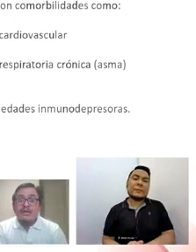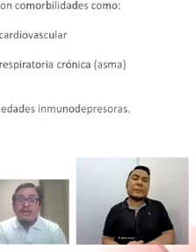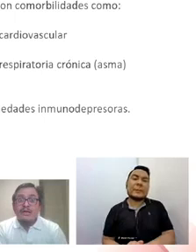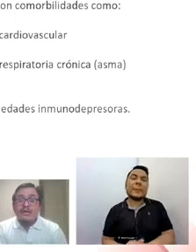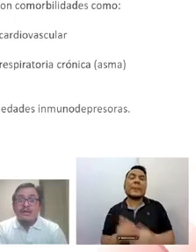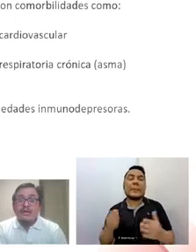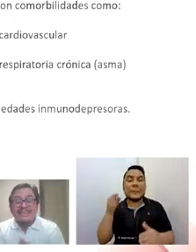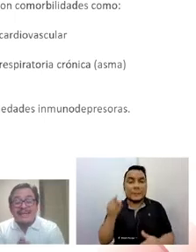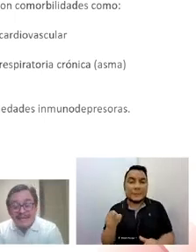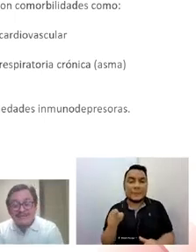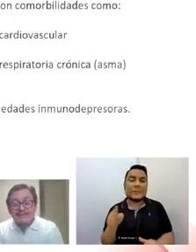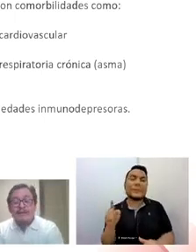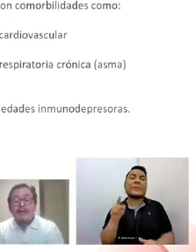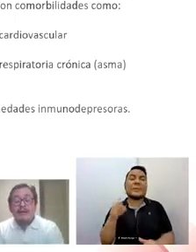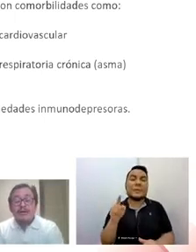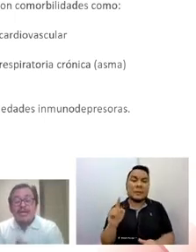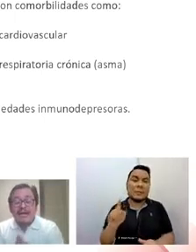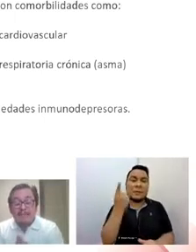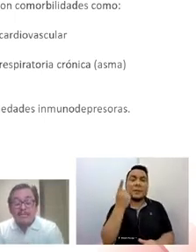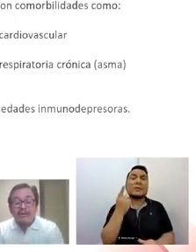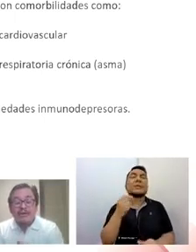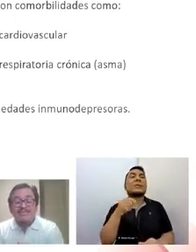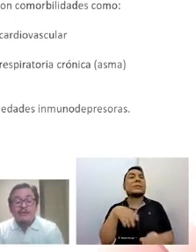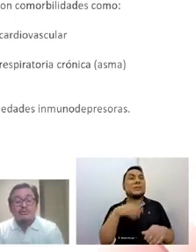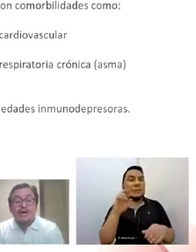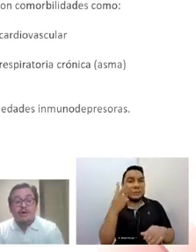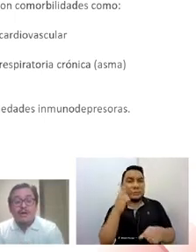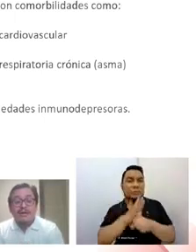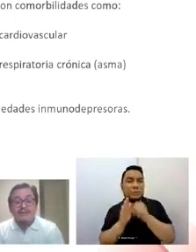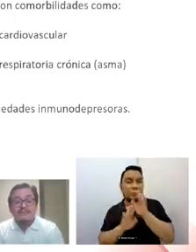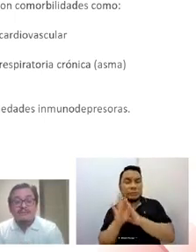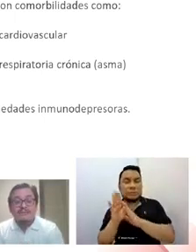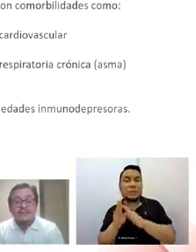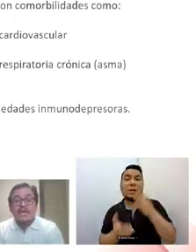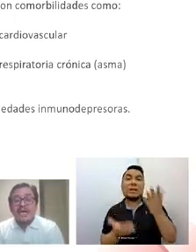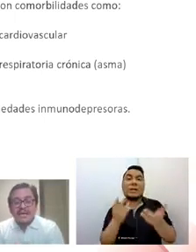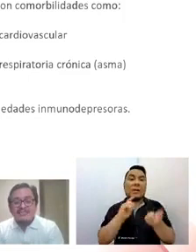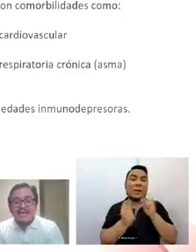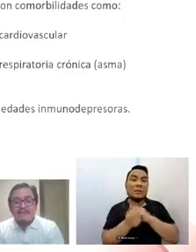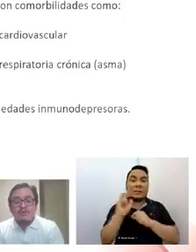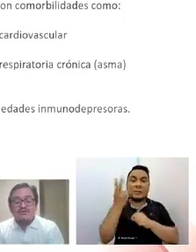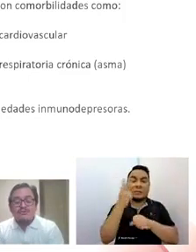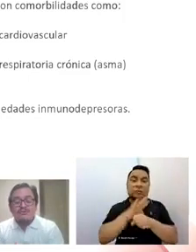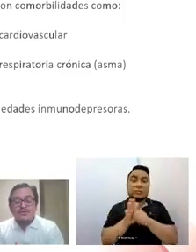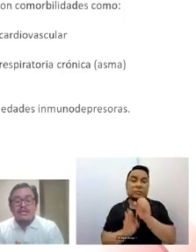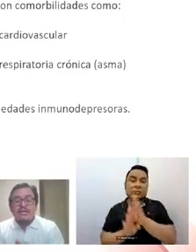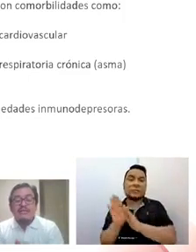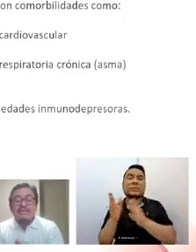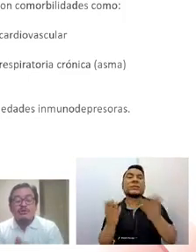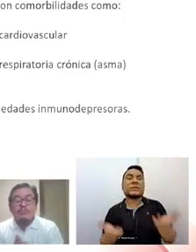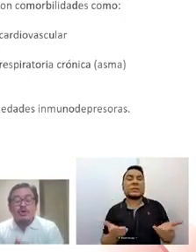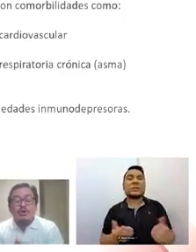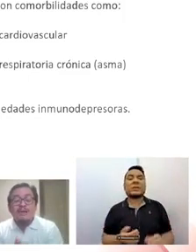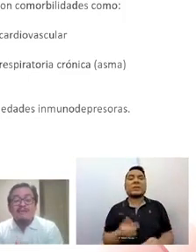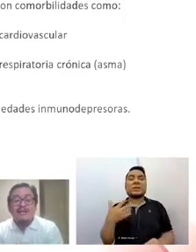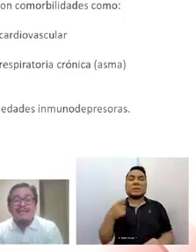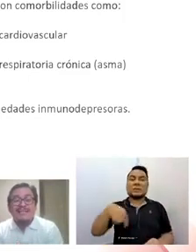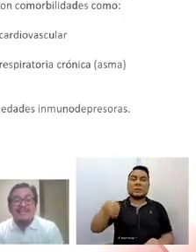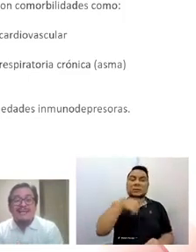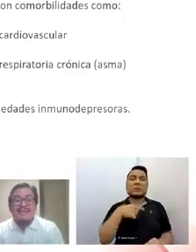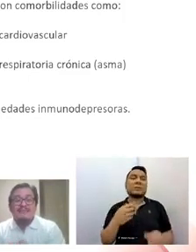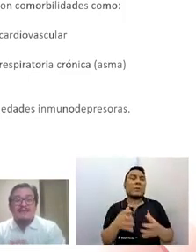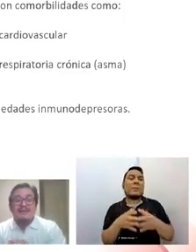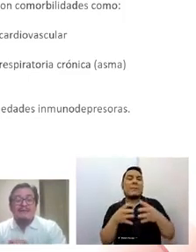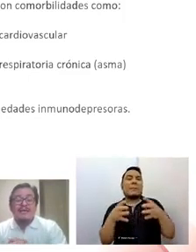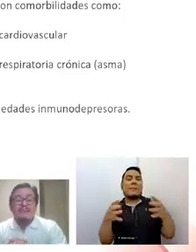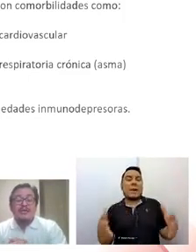Y eso no de la primera a la segunda ola. Tal vez lo que ha cambiado en la segunda ola es que hemos incrementado un poco